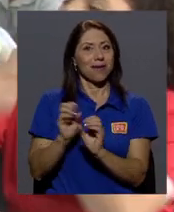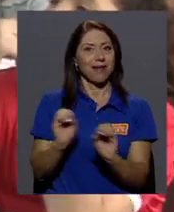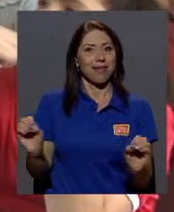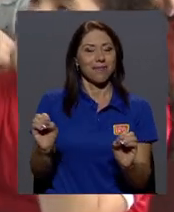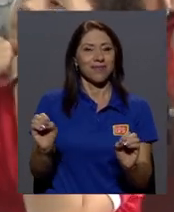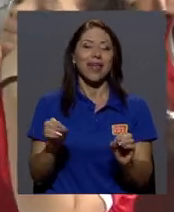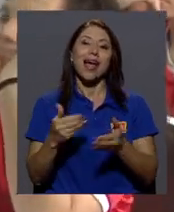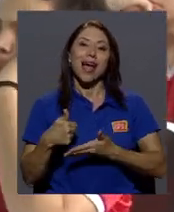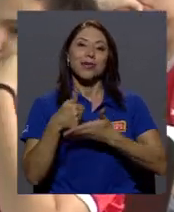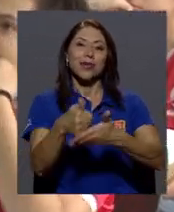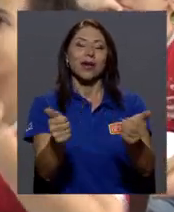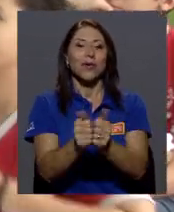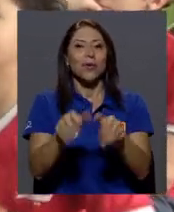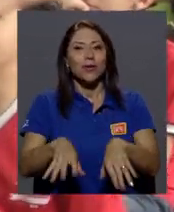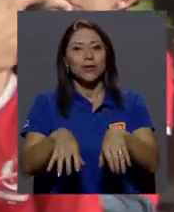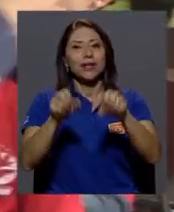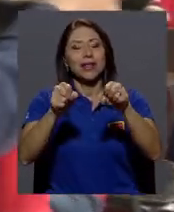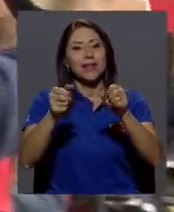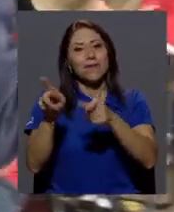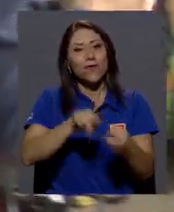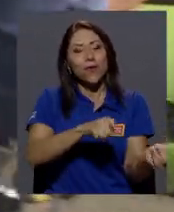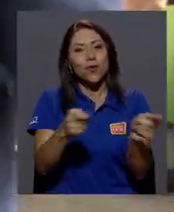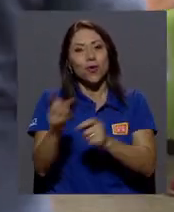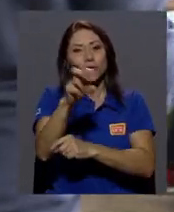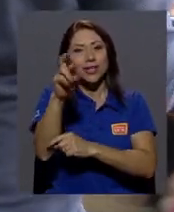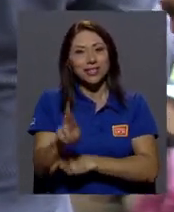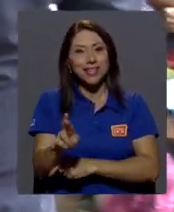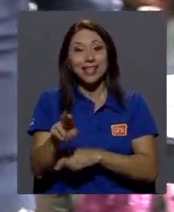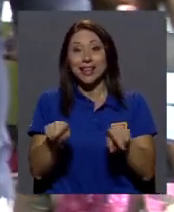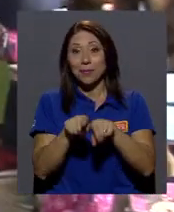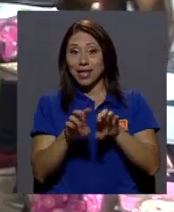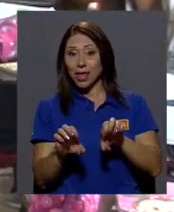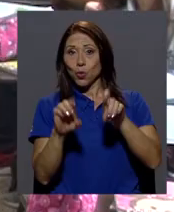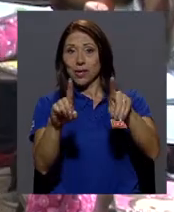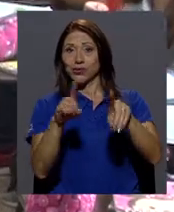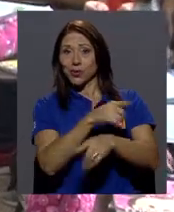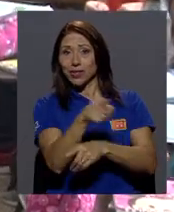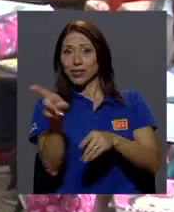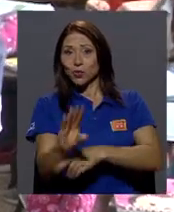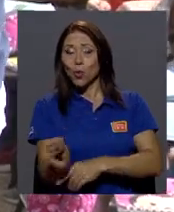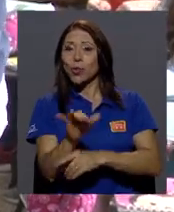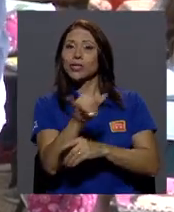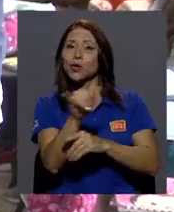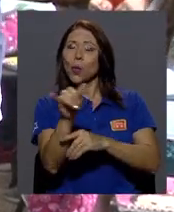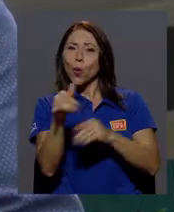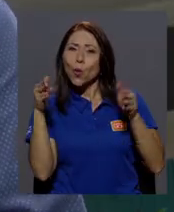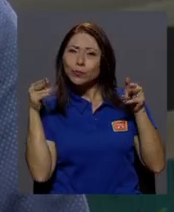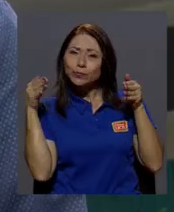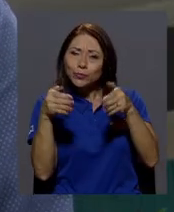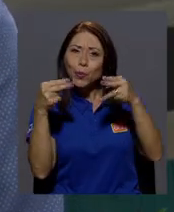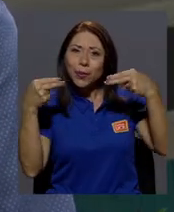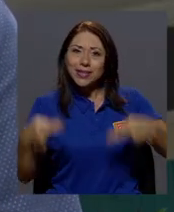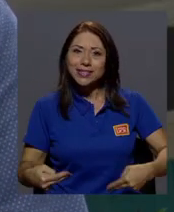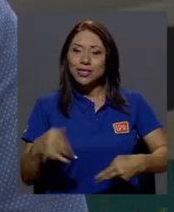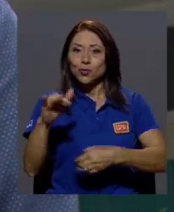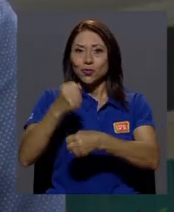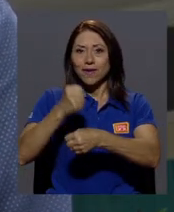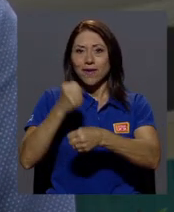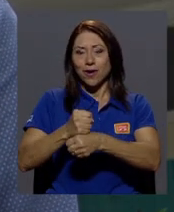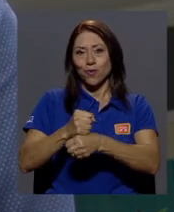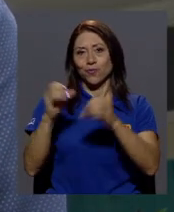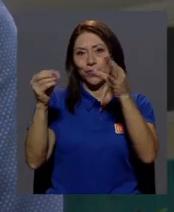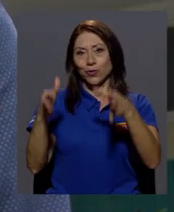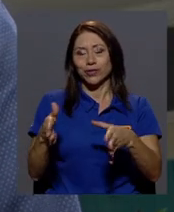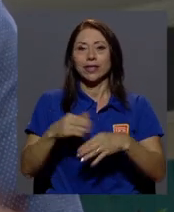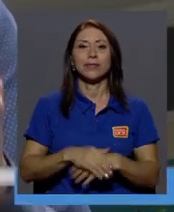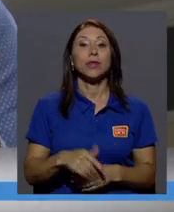del folclore costarricense y la educación humanista de estos jóvenes es parte de su trabajo como docentes. Siendo profesional egresado de la Universidad